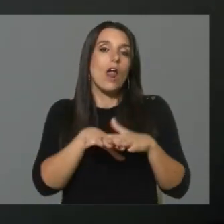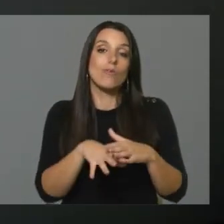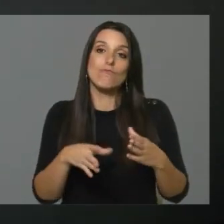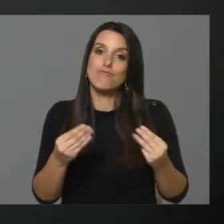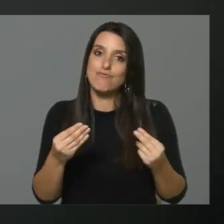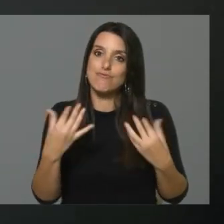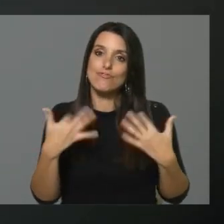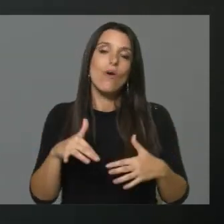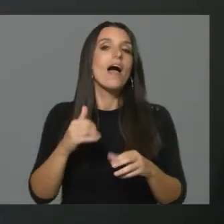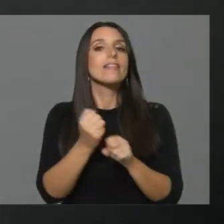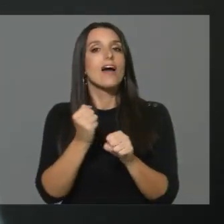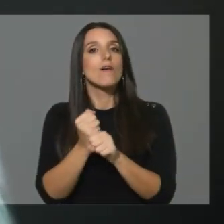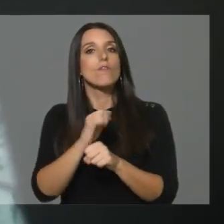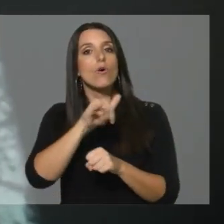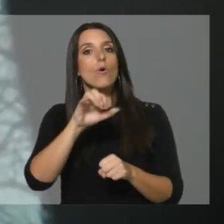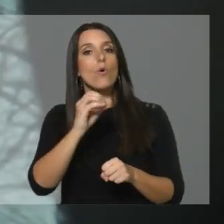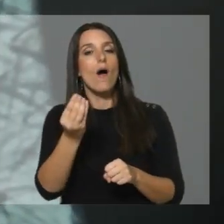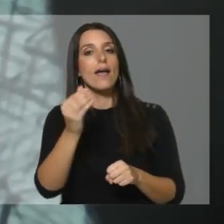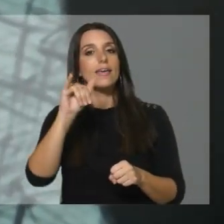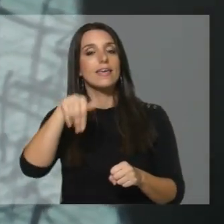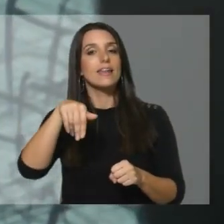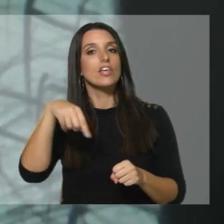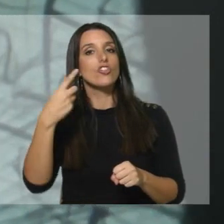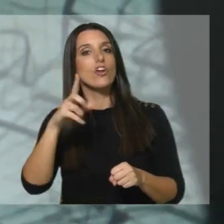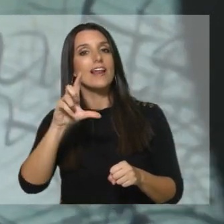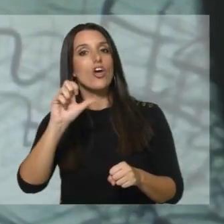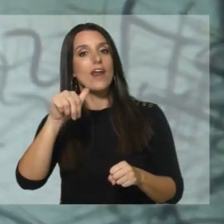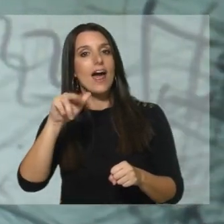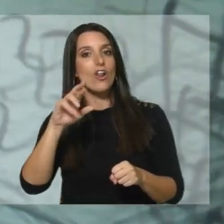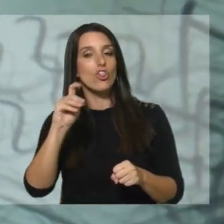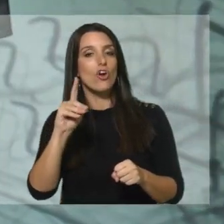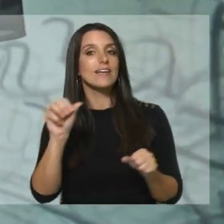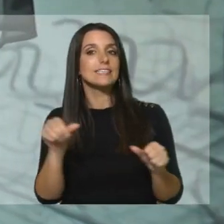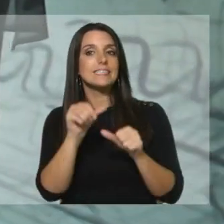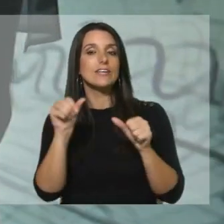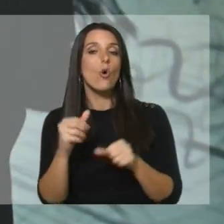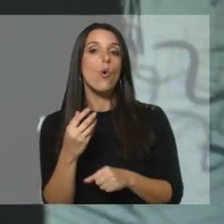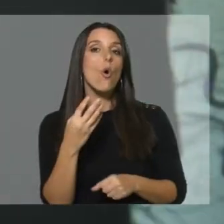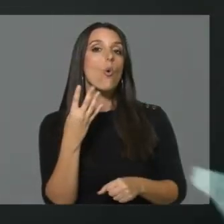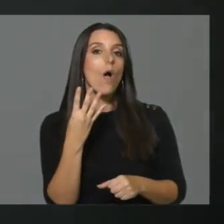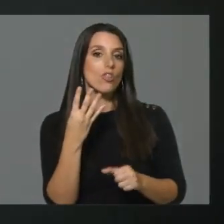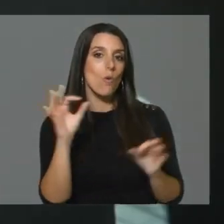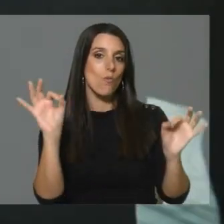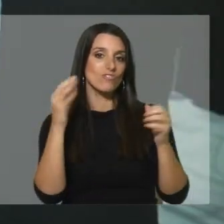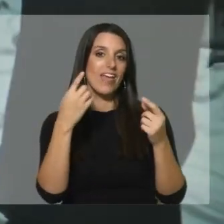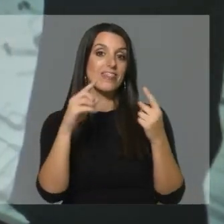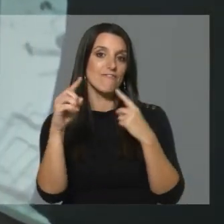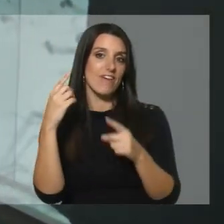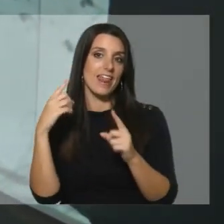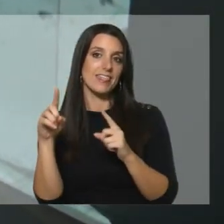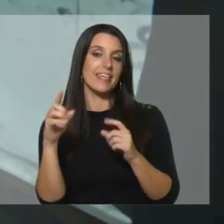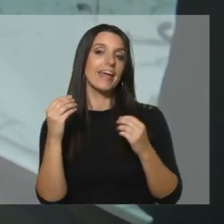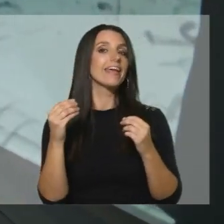Ahí trabajó Joaquín Baranzano y Leonardo Croato. Hicieron cuatro pistas diferentes que